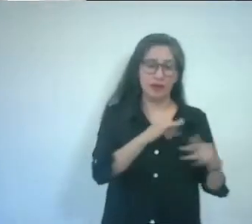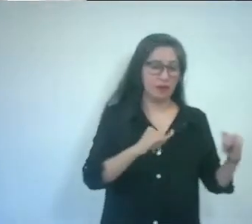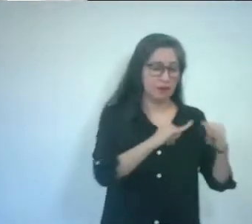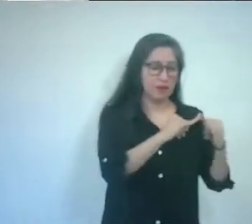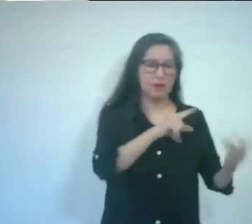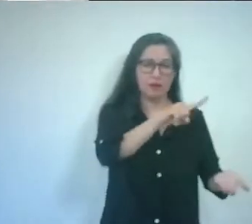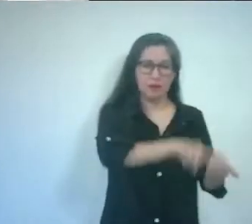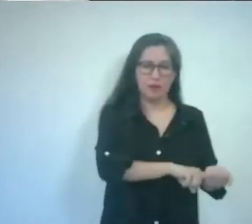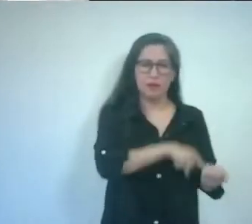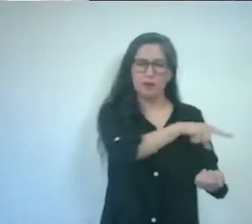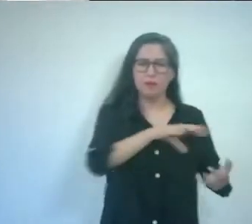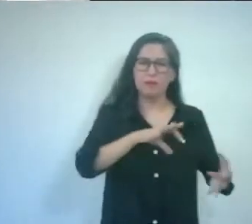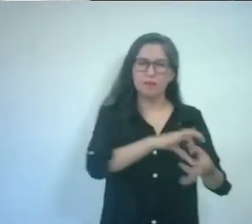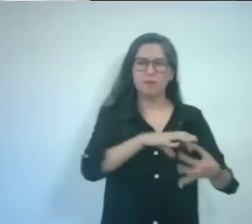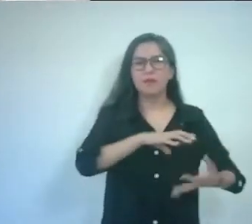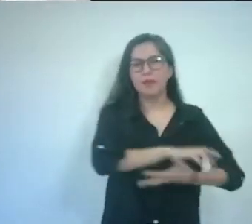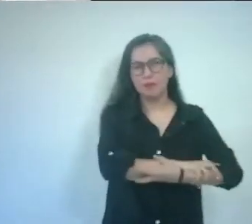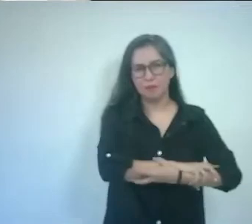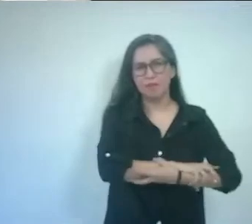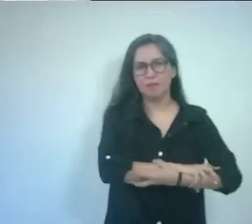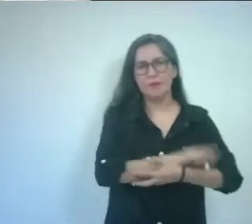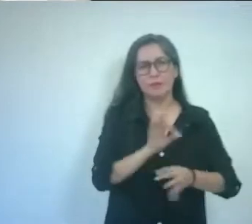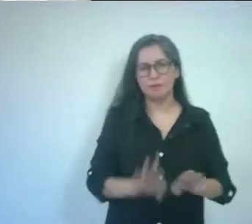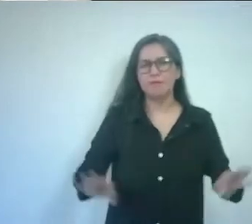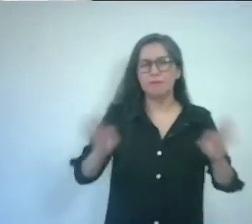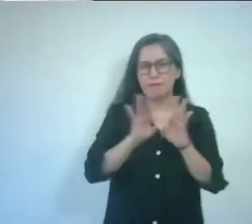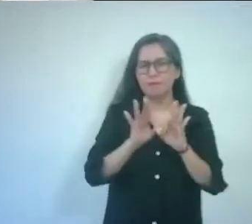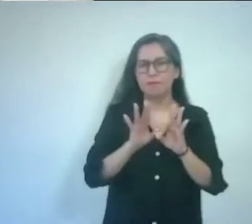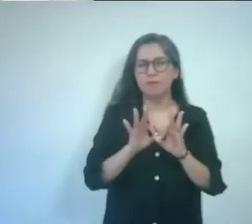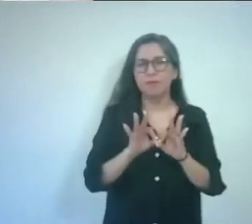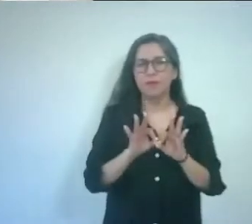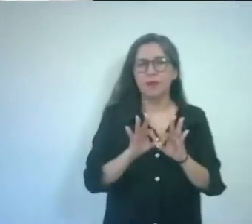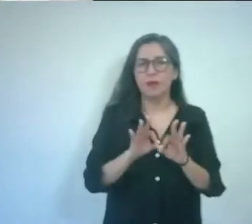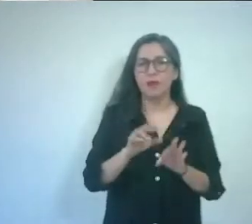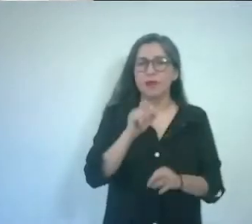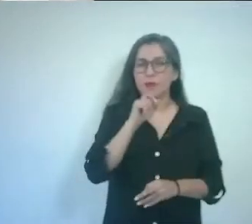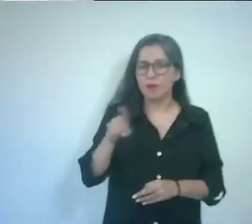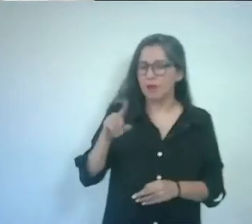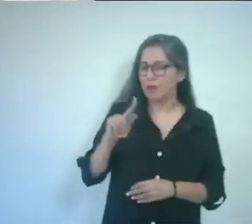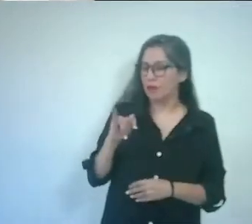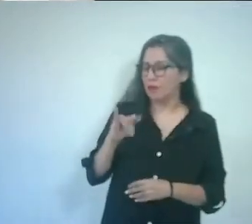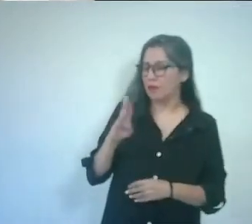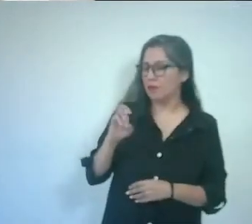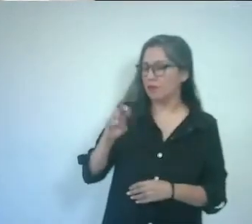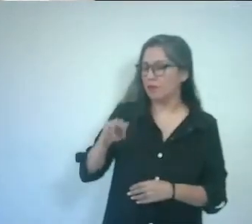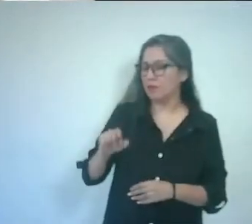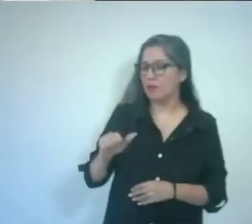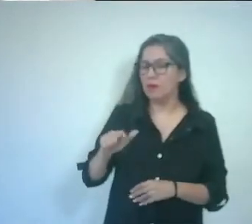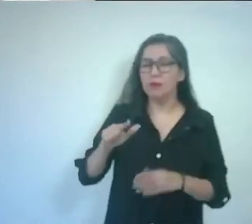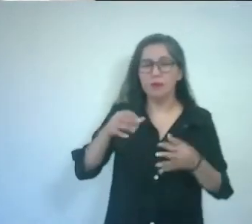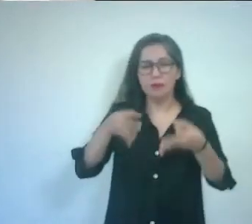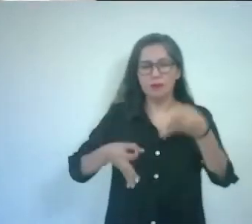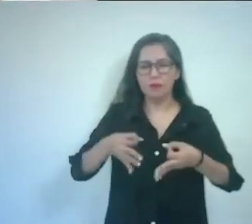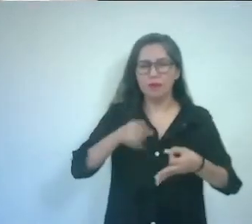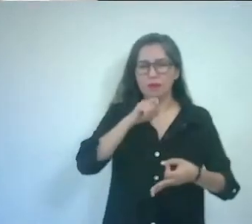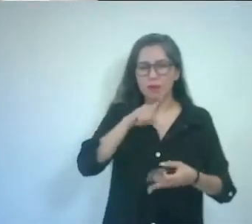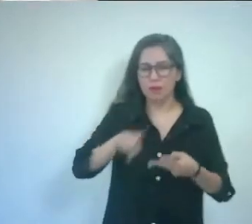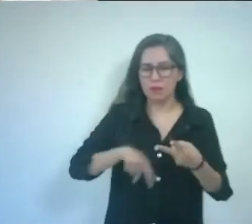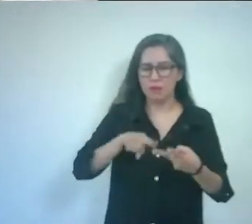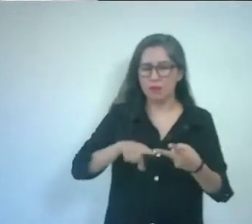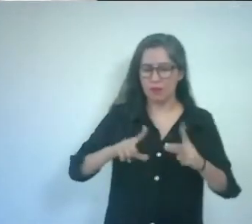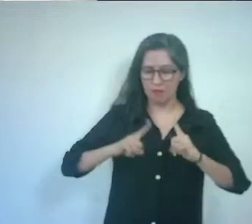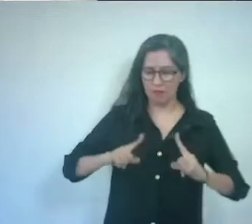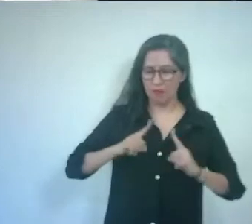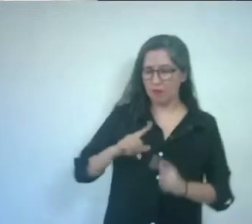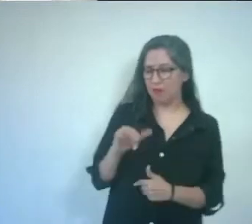instituciones que son nuestras aliadas estratégicas, al Tribunal Electoral, a la Fiscalía Especializada en Materia de Delitos